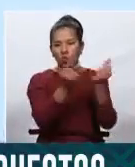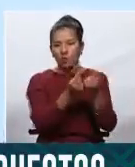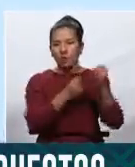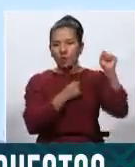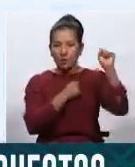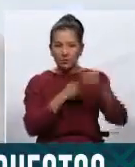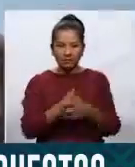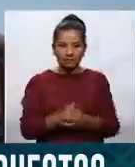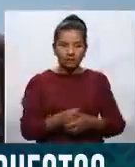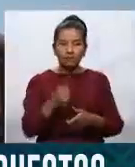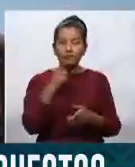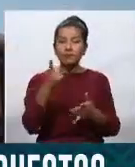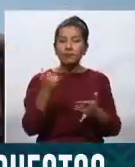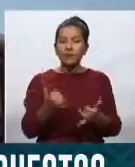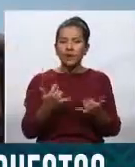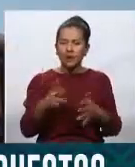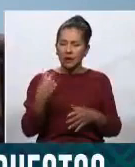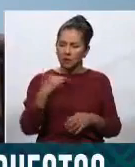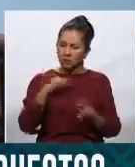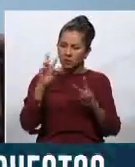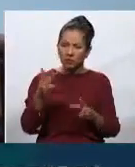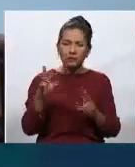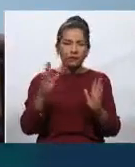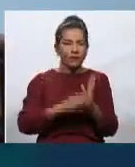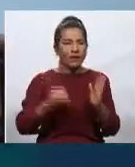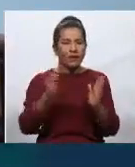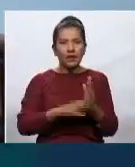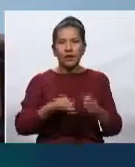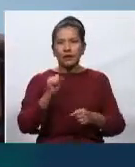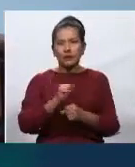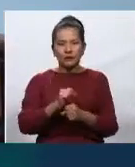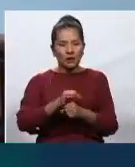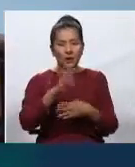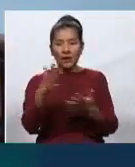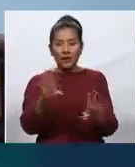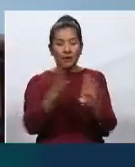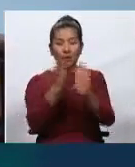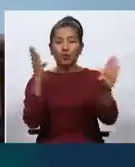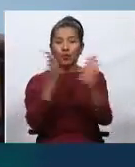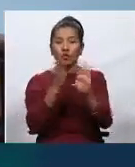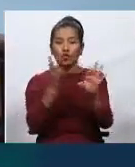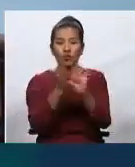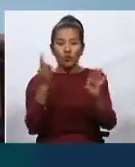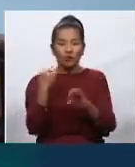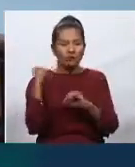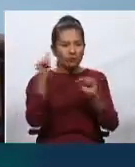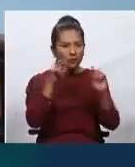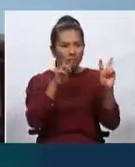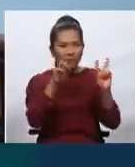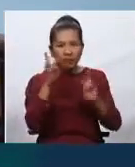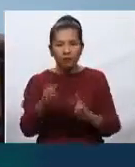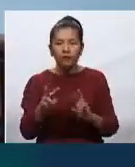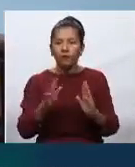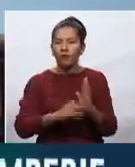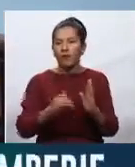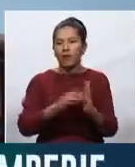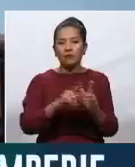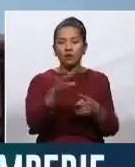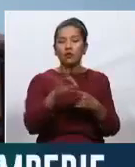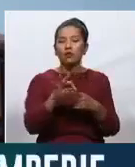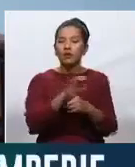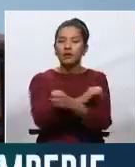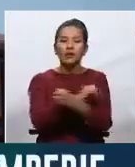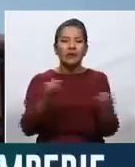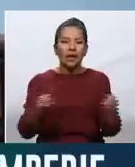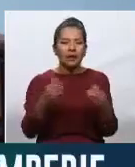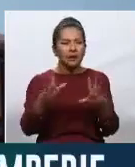señalar que esa falta de calidad se está viendo sobre los buses Puma Qatari de este último lote, puesto que sin un solo día de funcionamiento ya